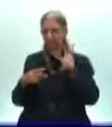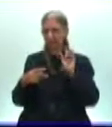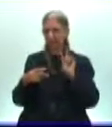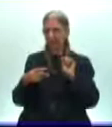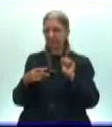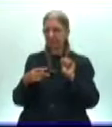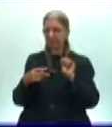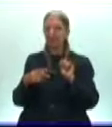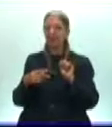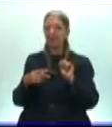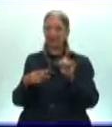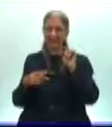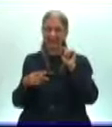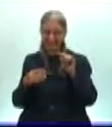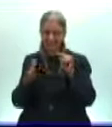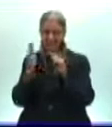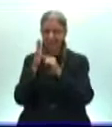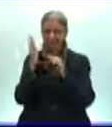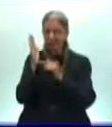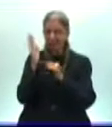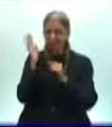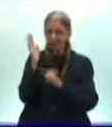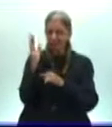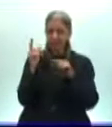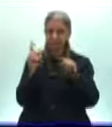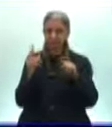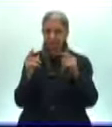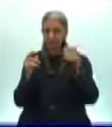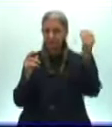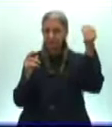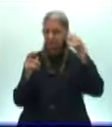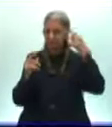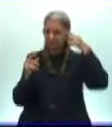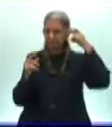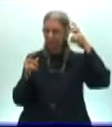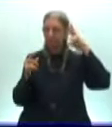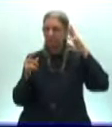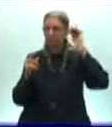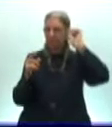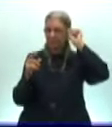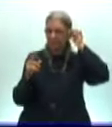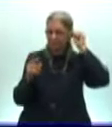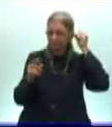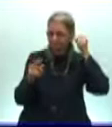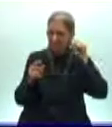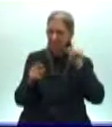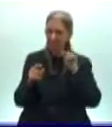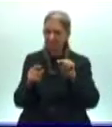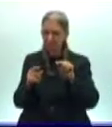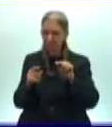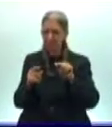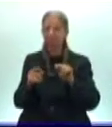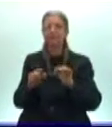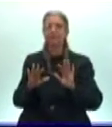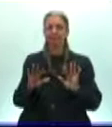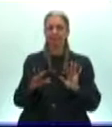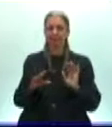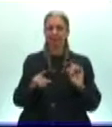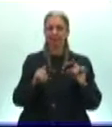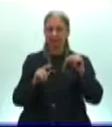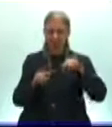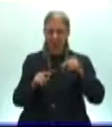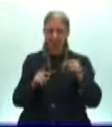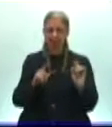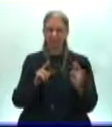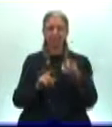que ustedes deben tener en cuenta para resolver inecuaciones. Vamos entonces a ver